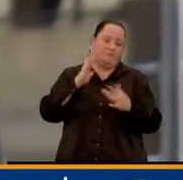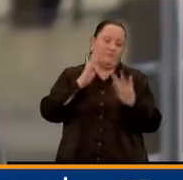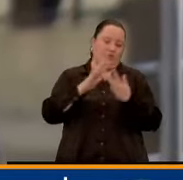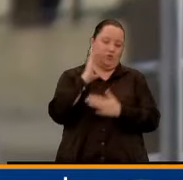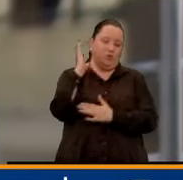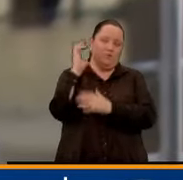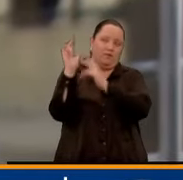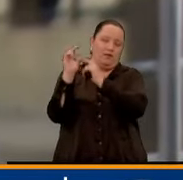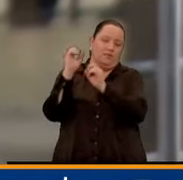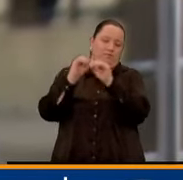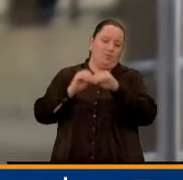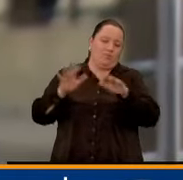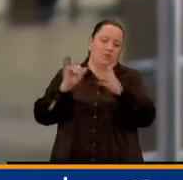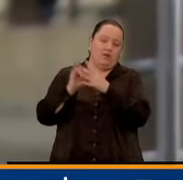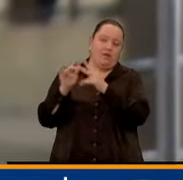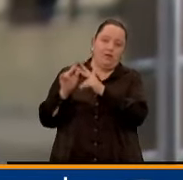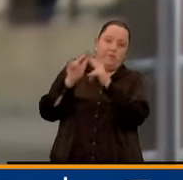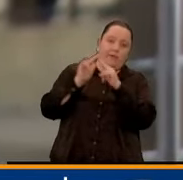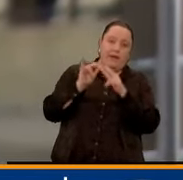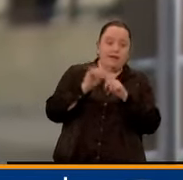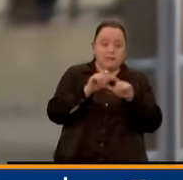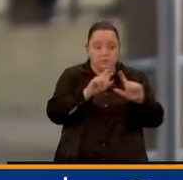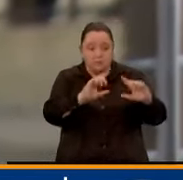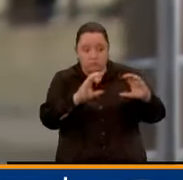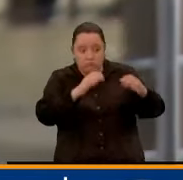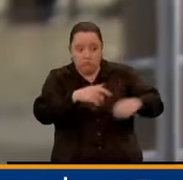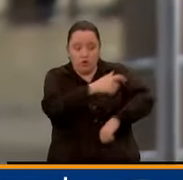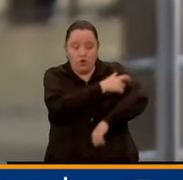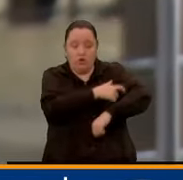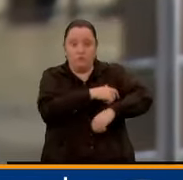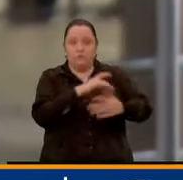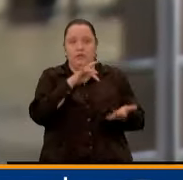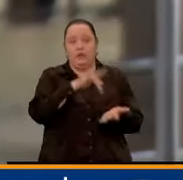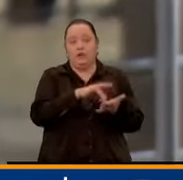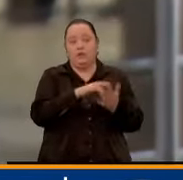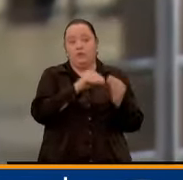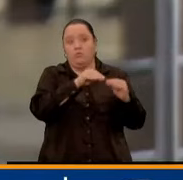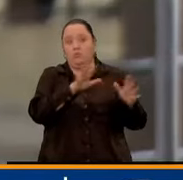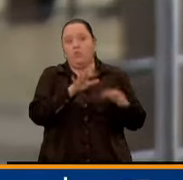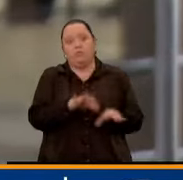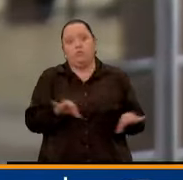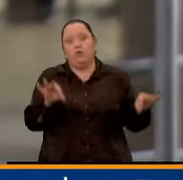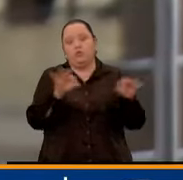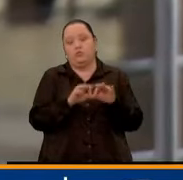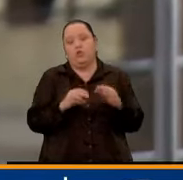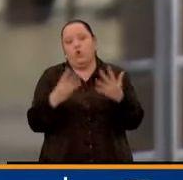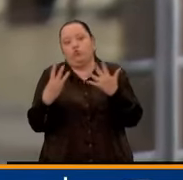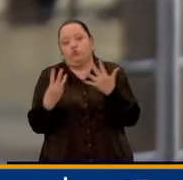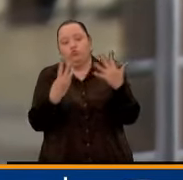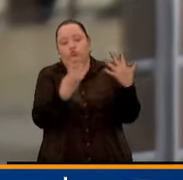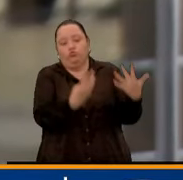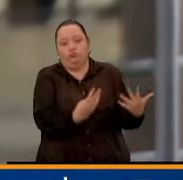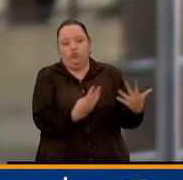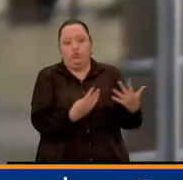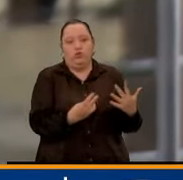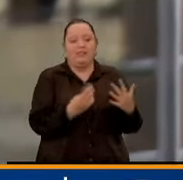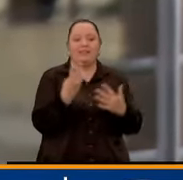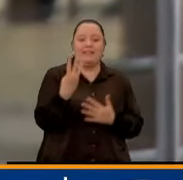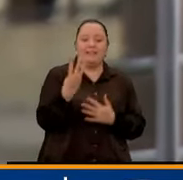para que esa Comisión de Crédito Público tan importante, de 8 miembros, 3